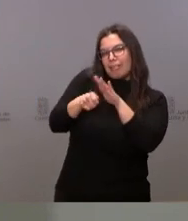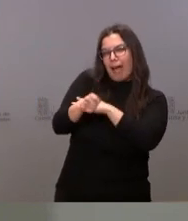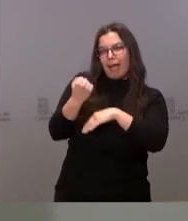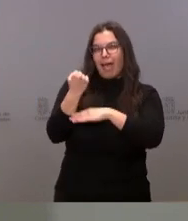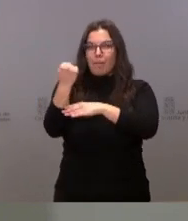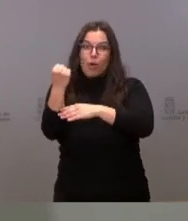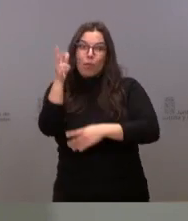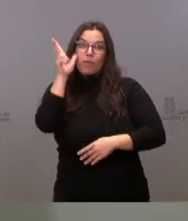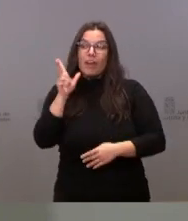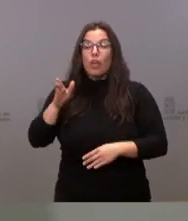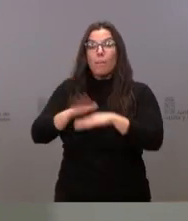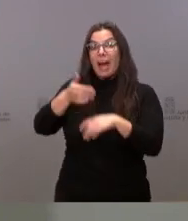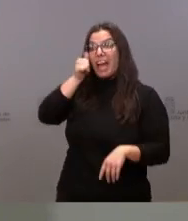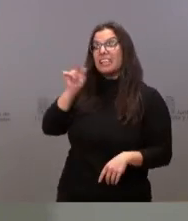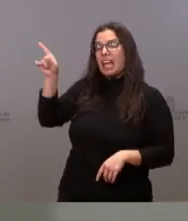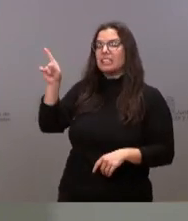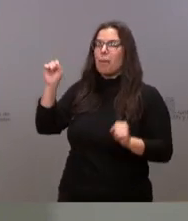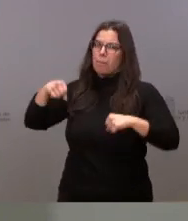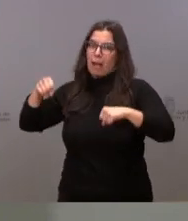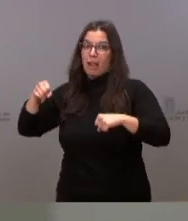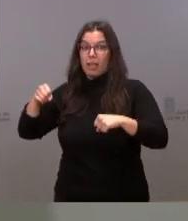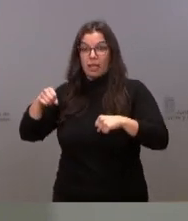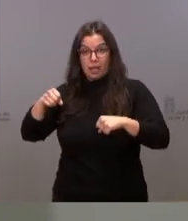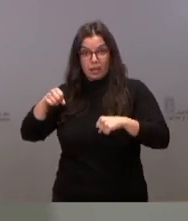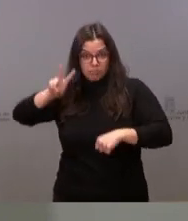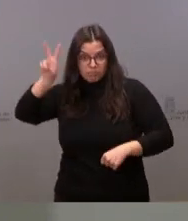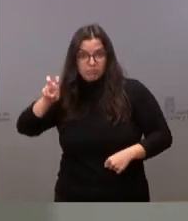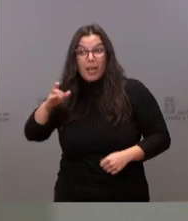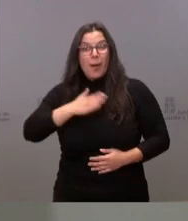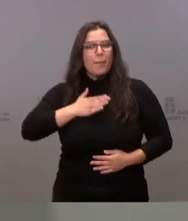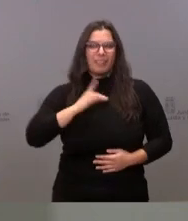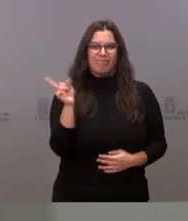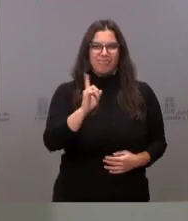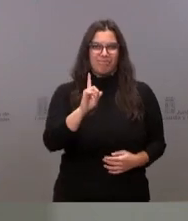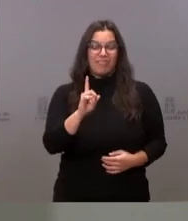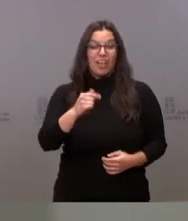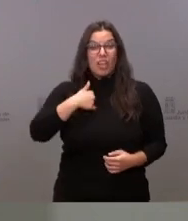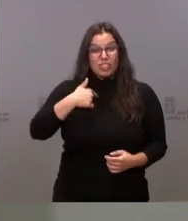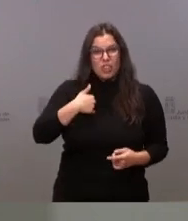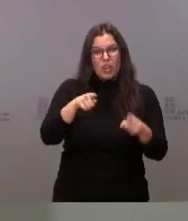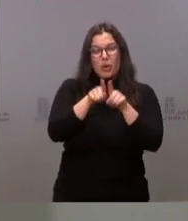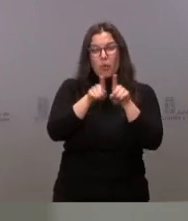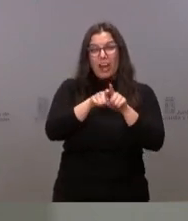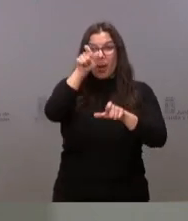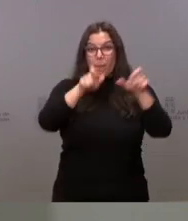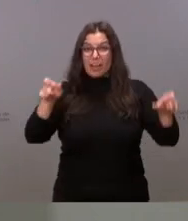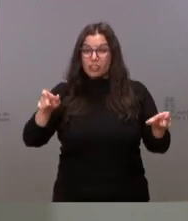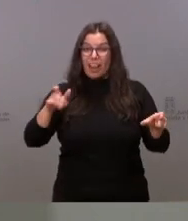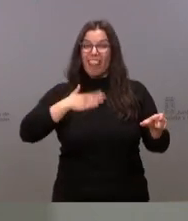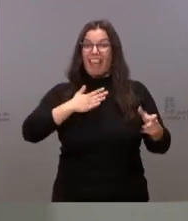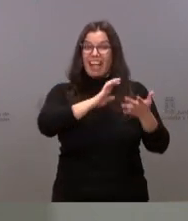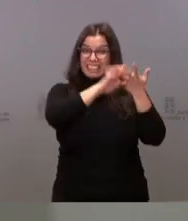con Sánchez, conmigo no funciona. Si alguien ha creído que voy a vender el interés del conjunto de Castilla y